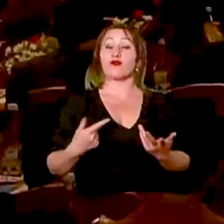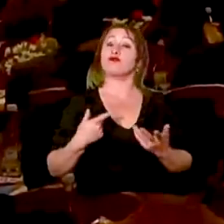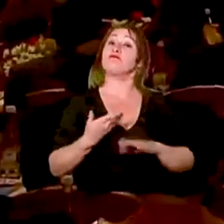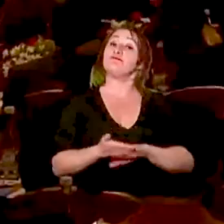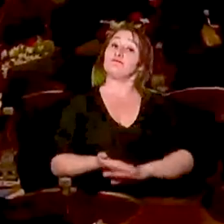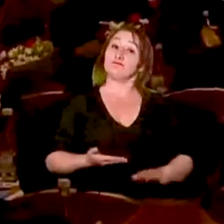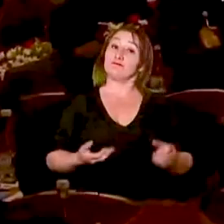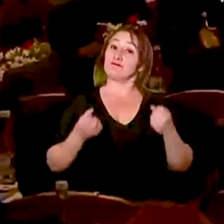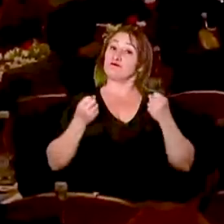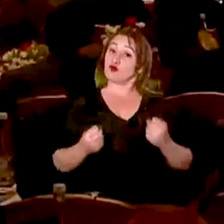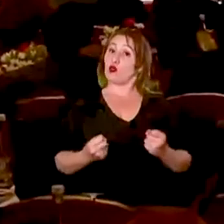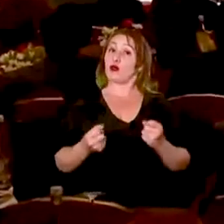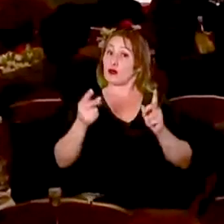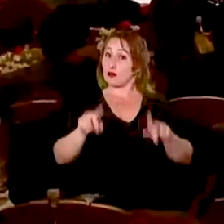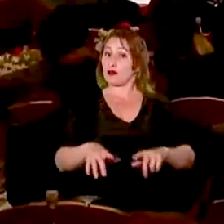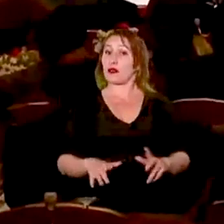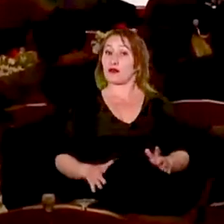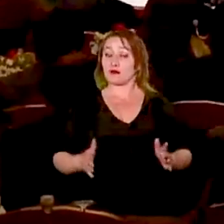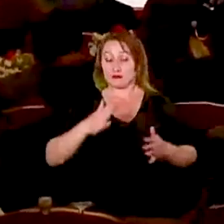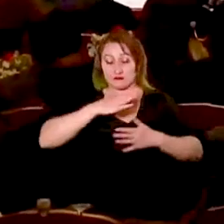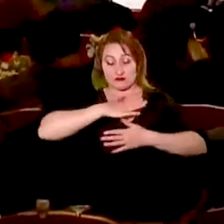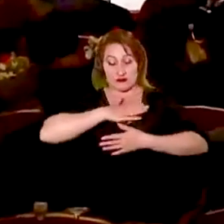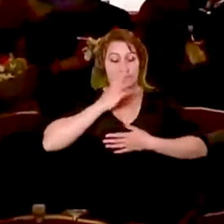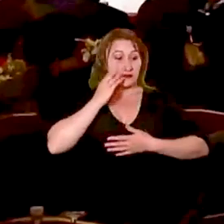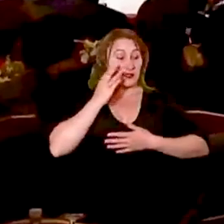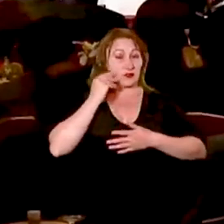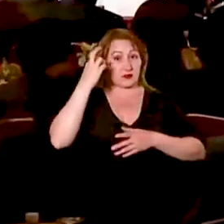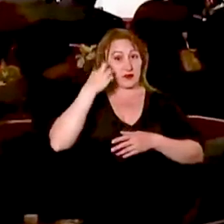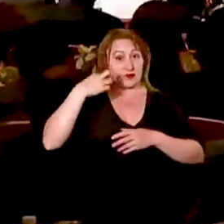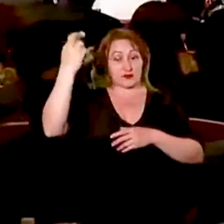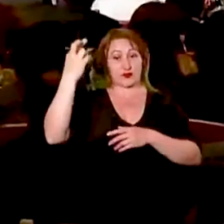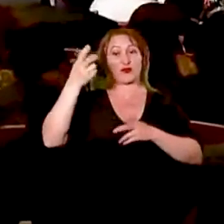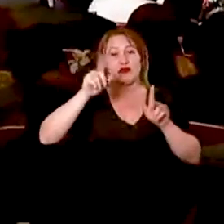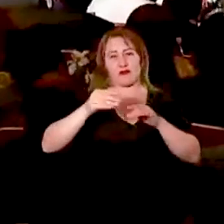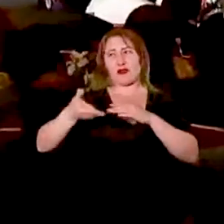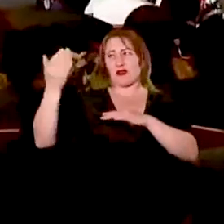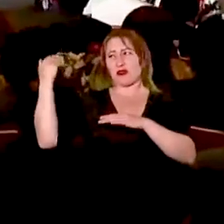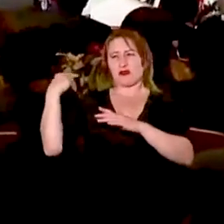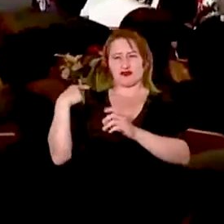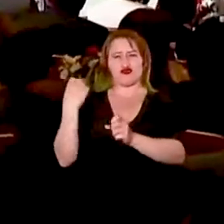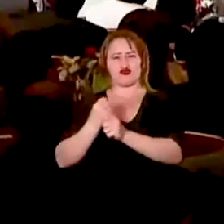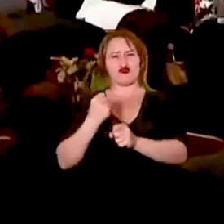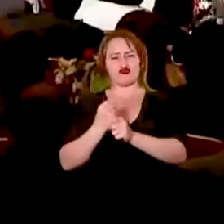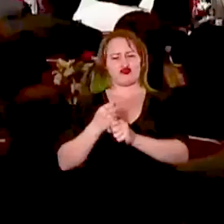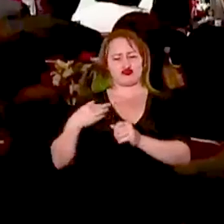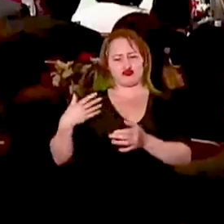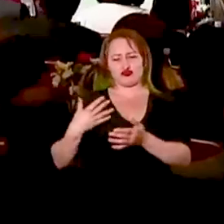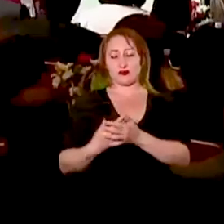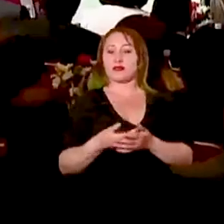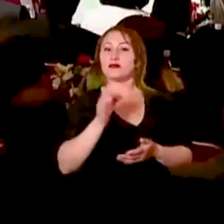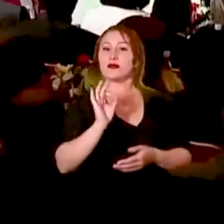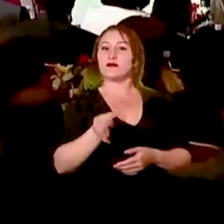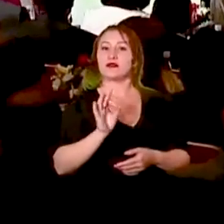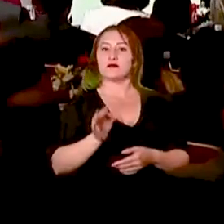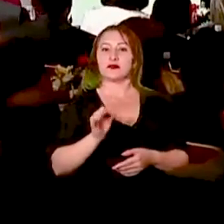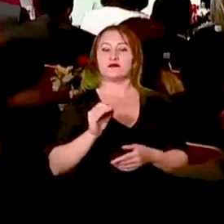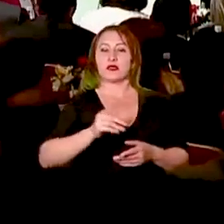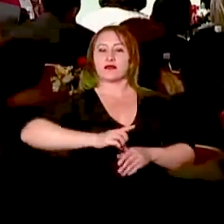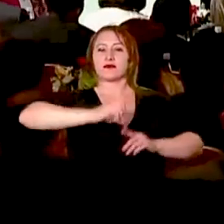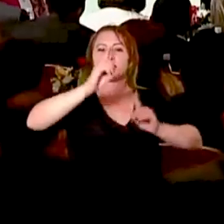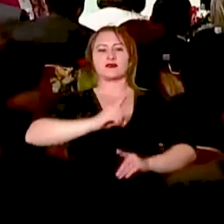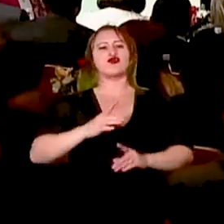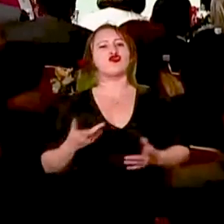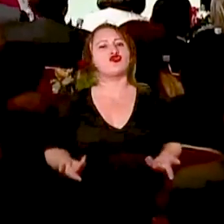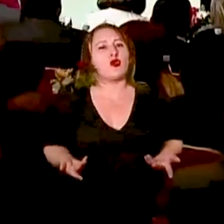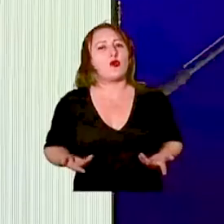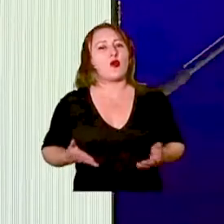dura. ¿Para qué? Por mi experiencia profesional y mis antiguos trabajos, siempre tomar decisiones bajo la